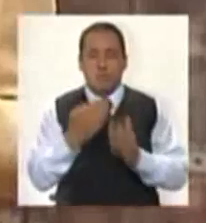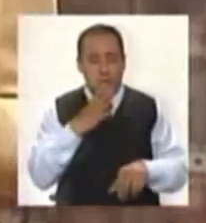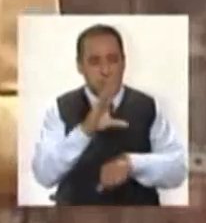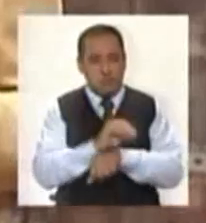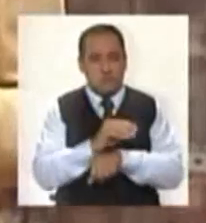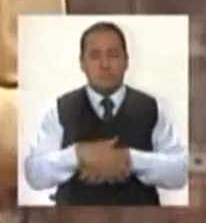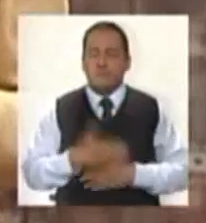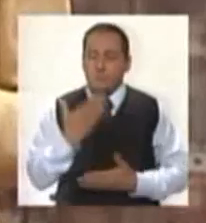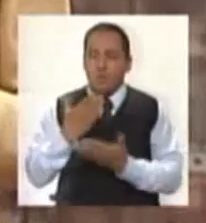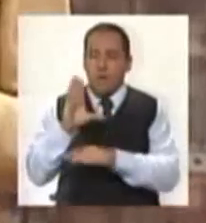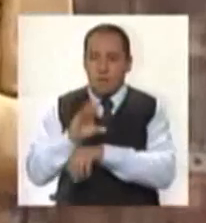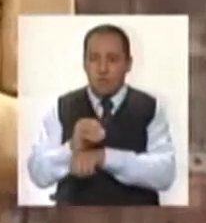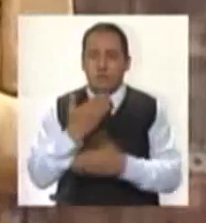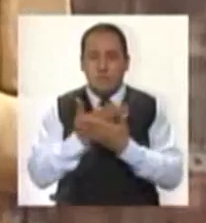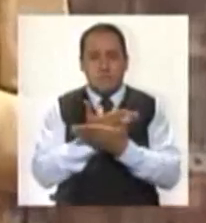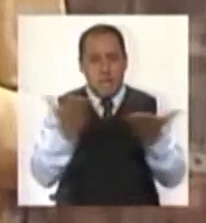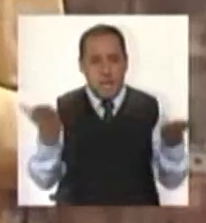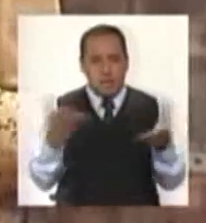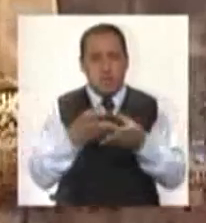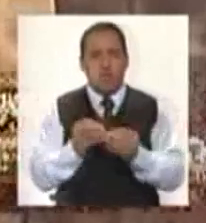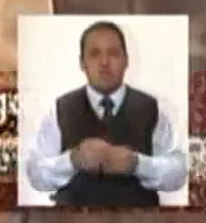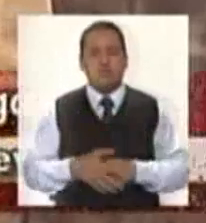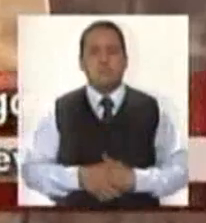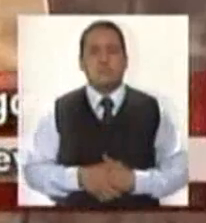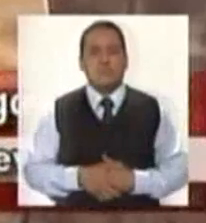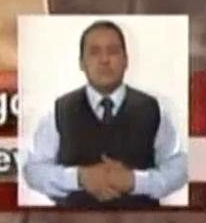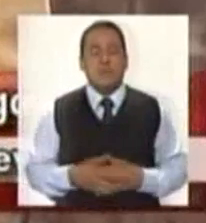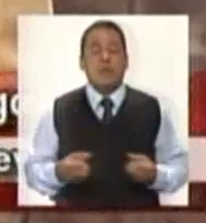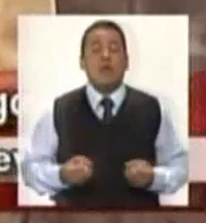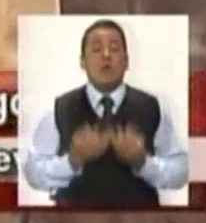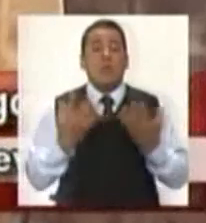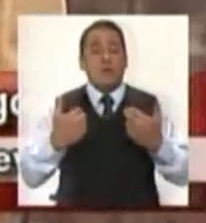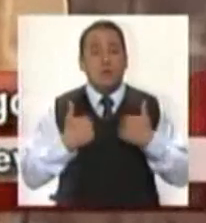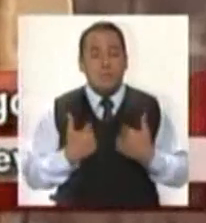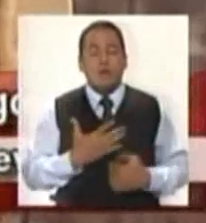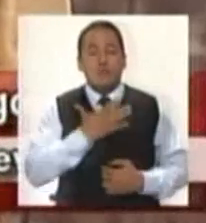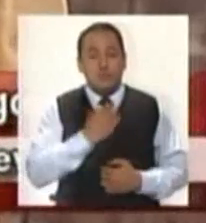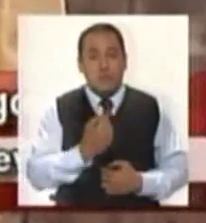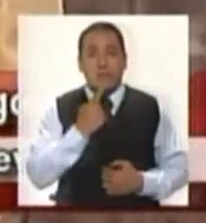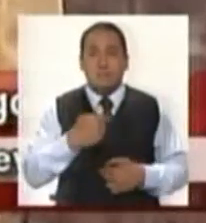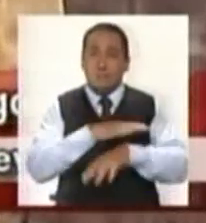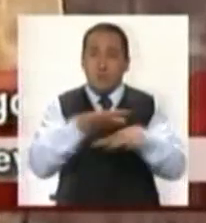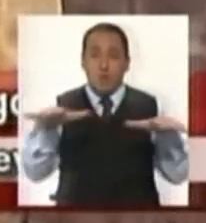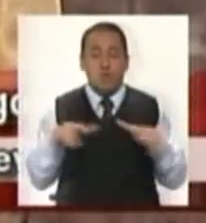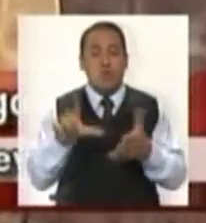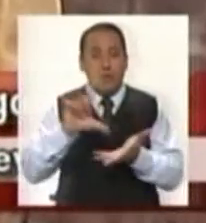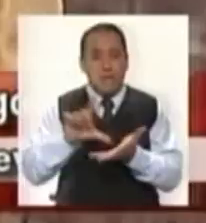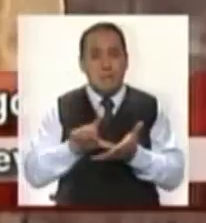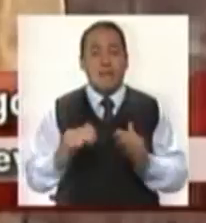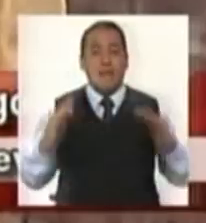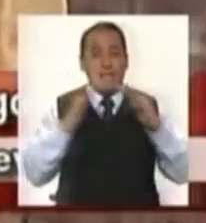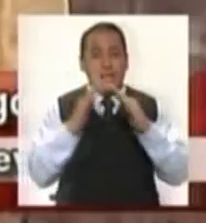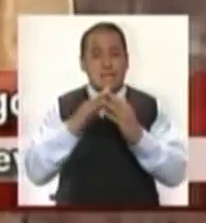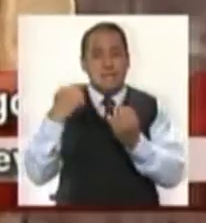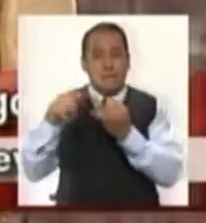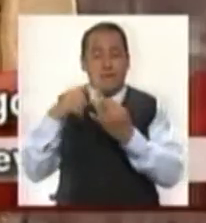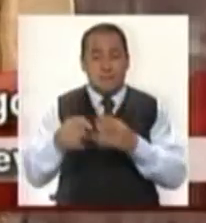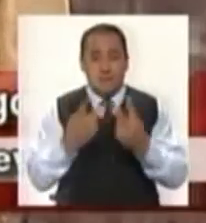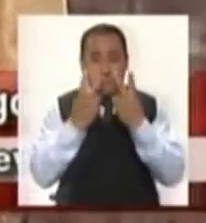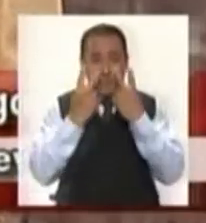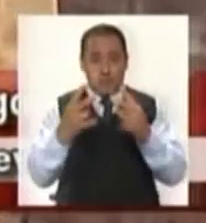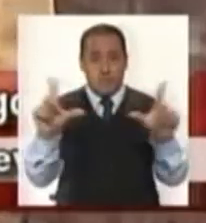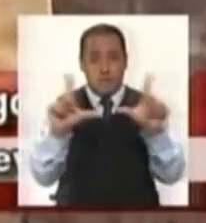noches. Muy buenas noches a todos. ¿Cuánto hubiera querido el pueblo de Lima, los hogares que nos están